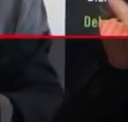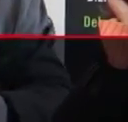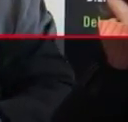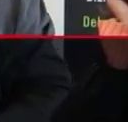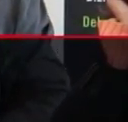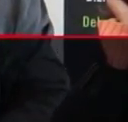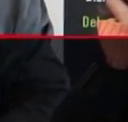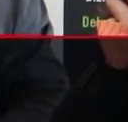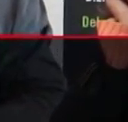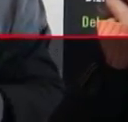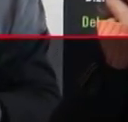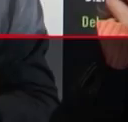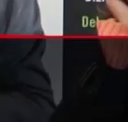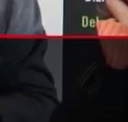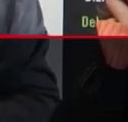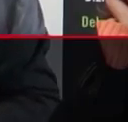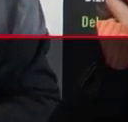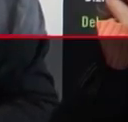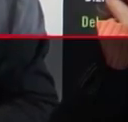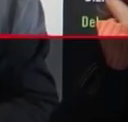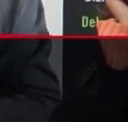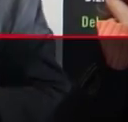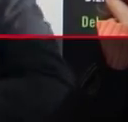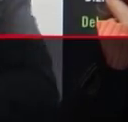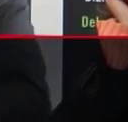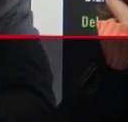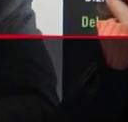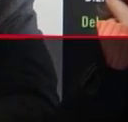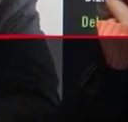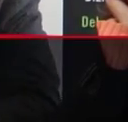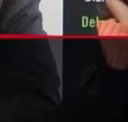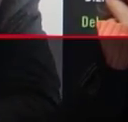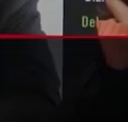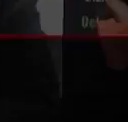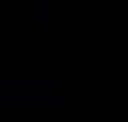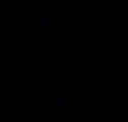impartido por Russell Porter, y se proyectarán 2 documentales de la serie Ser un ser humano.